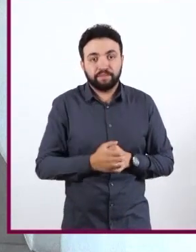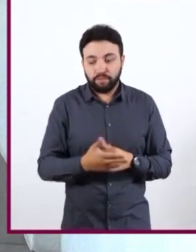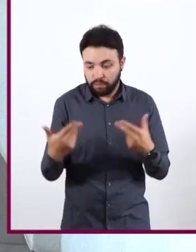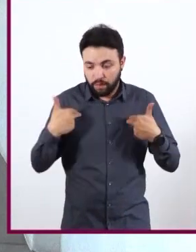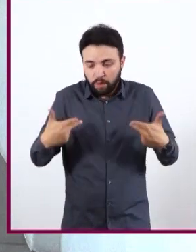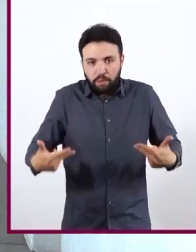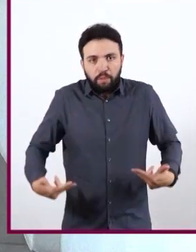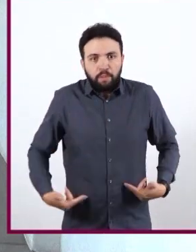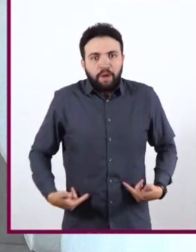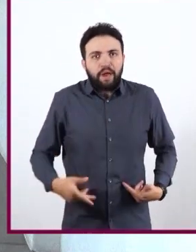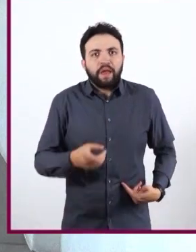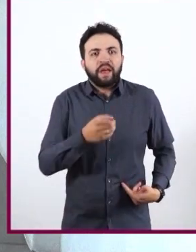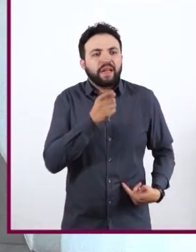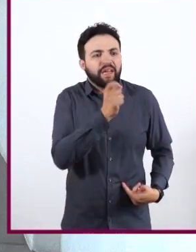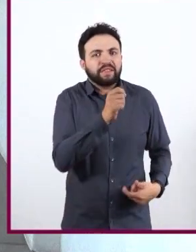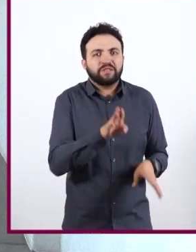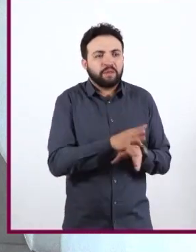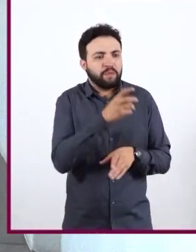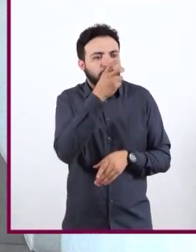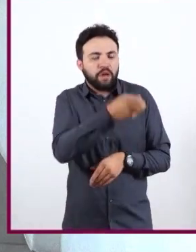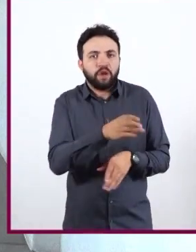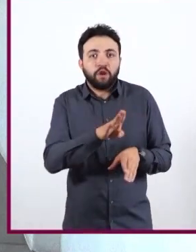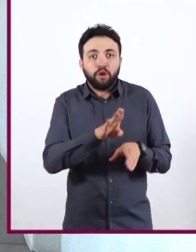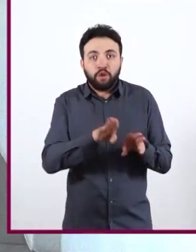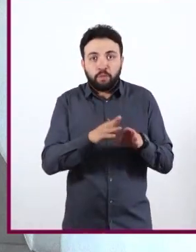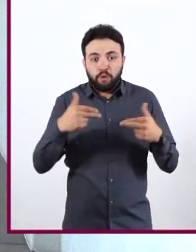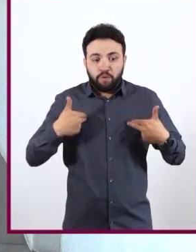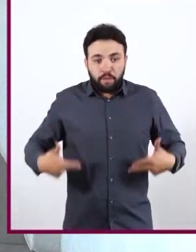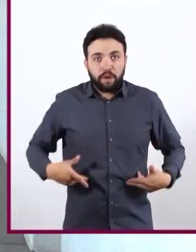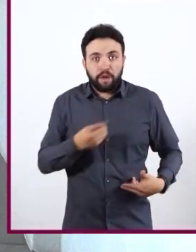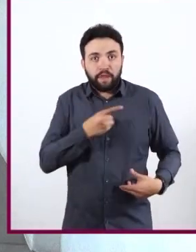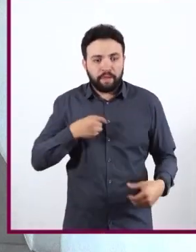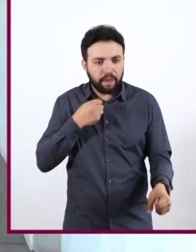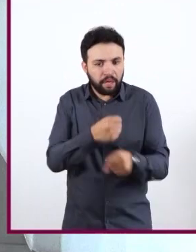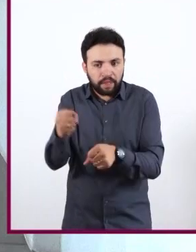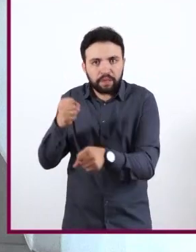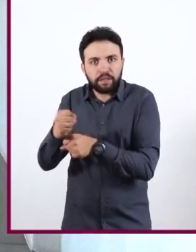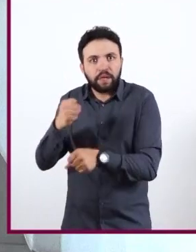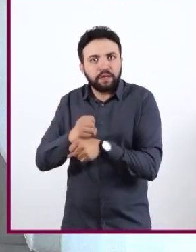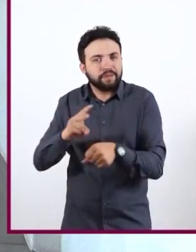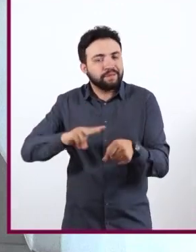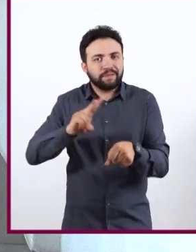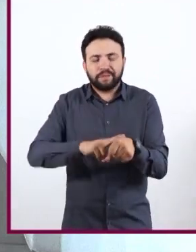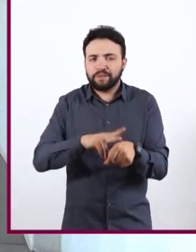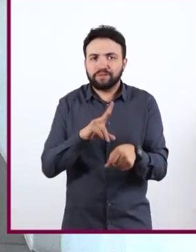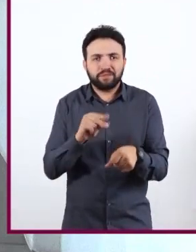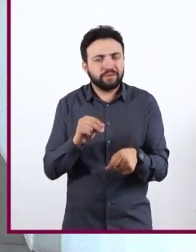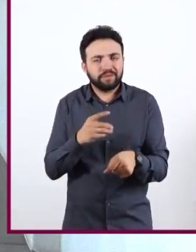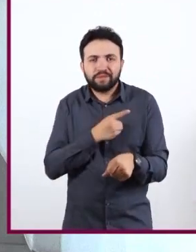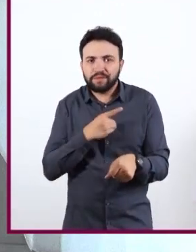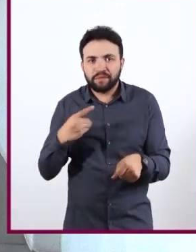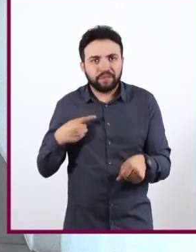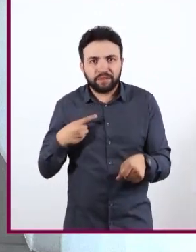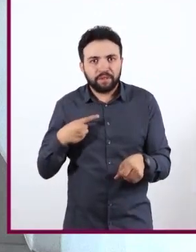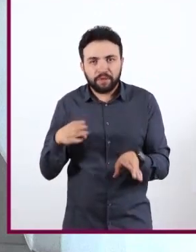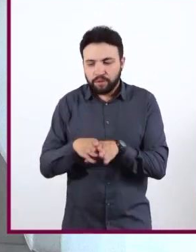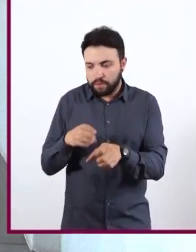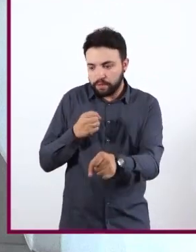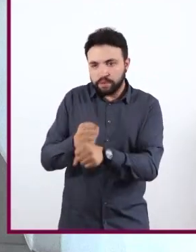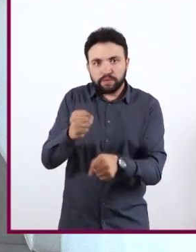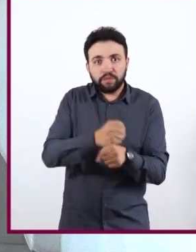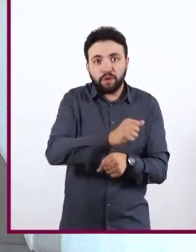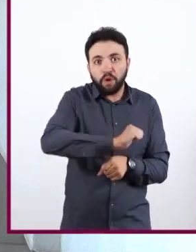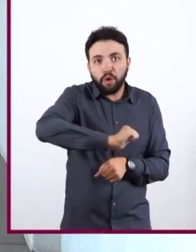debería caracterizarse por la destrucción y la devastación. Nuestro poder de transformación no tiene por qué afectar a otras